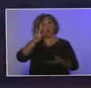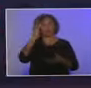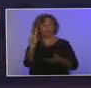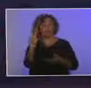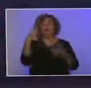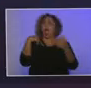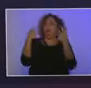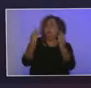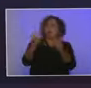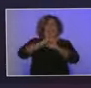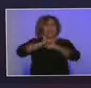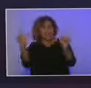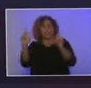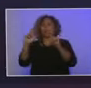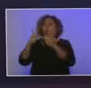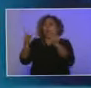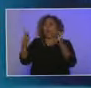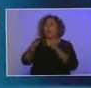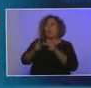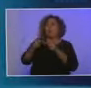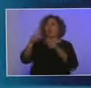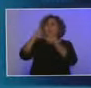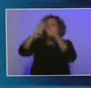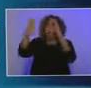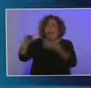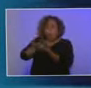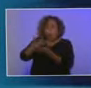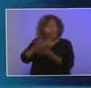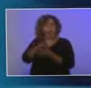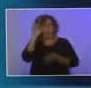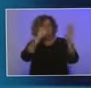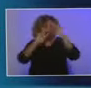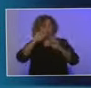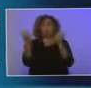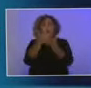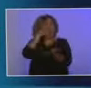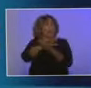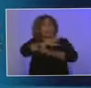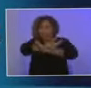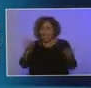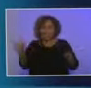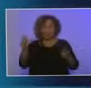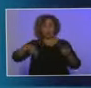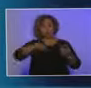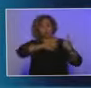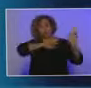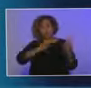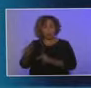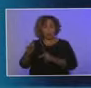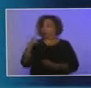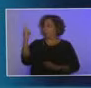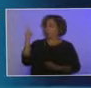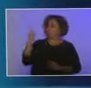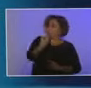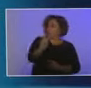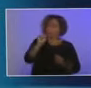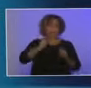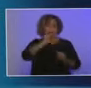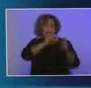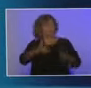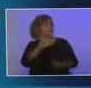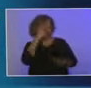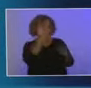tantos refugios listos, el país está preparado, no se preocupen que tenemos todas las escuelas, y hablo más que con los dos primeros alcaldes que traigo el programa y los dos me